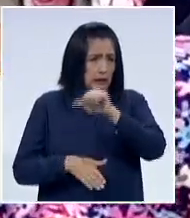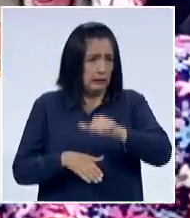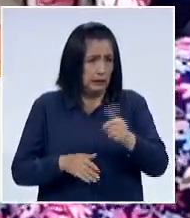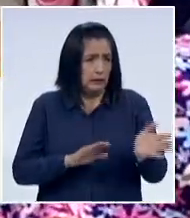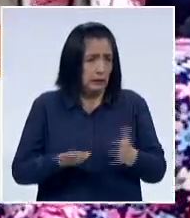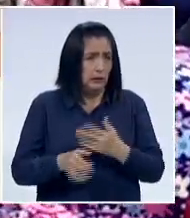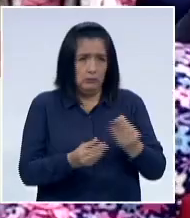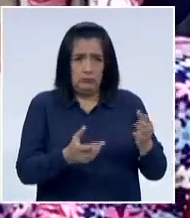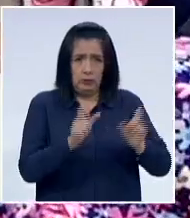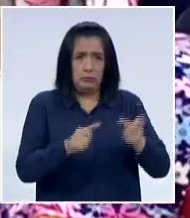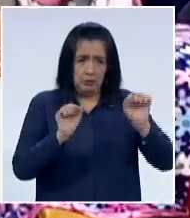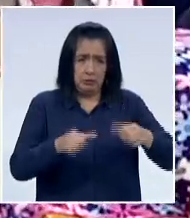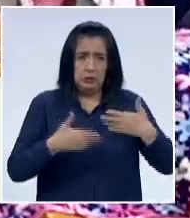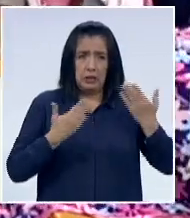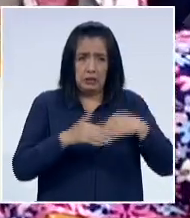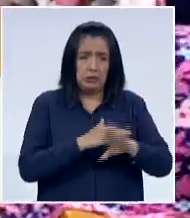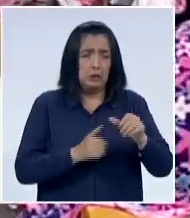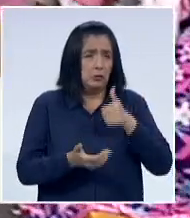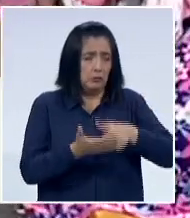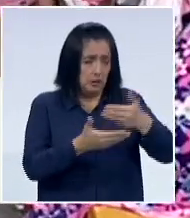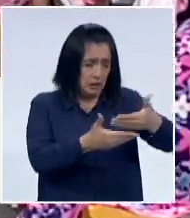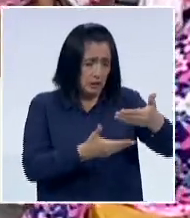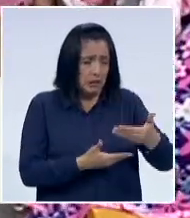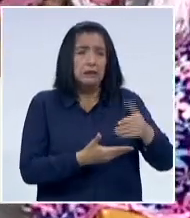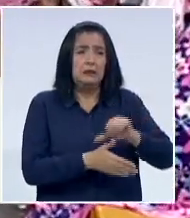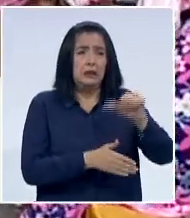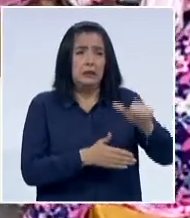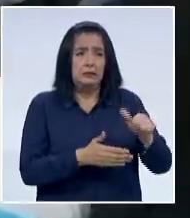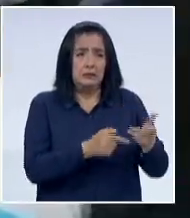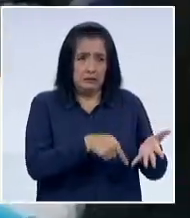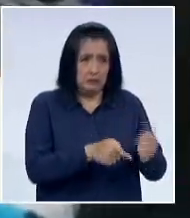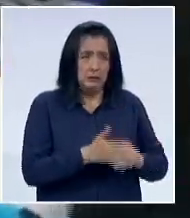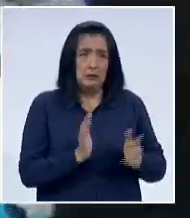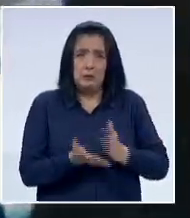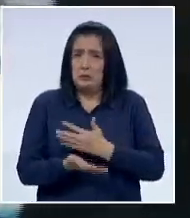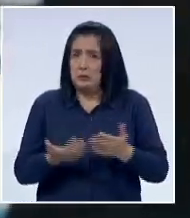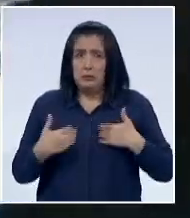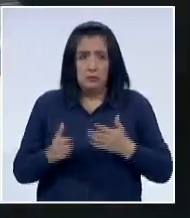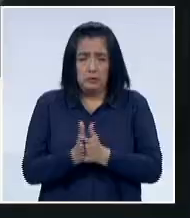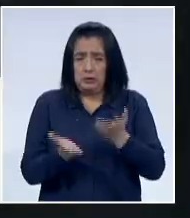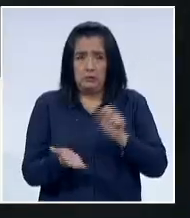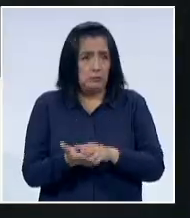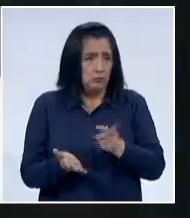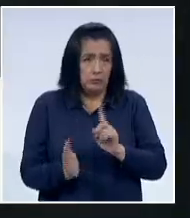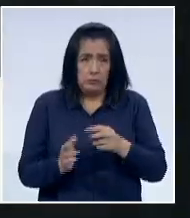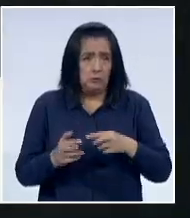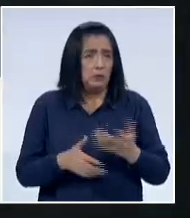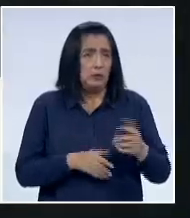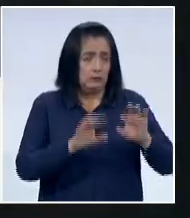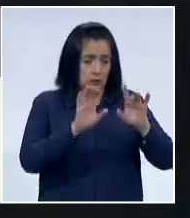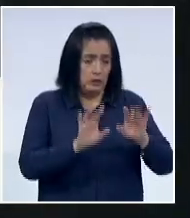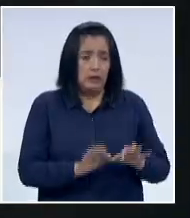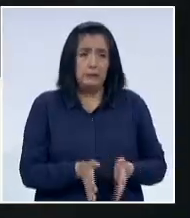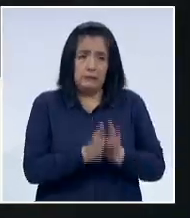gran mayoría ha logrado ingresar con su carta andina. Ahora, según señalan, los que no tienen pasaporte ni visa deben realizar una carta